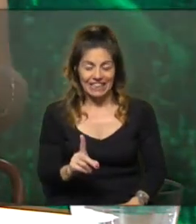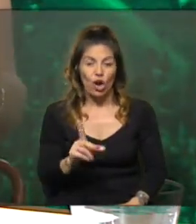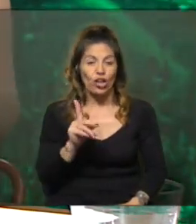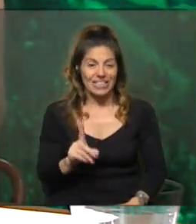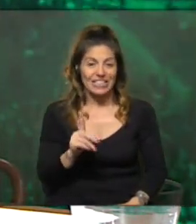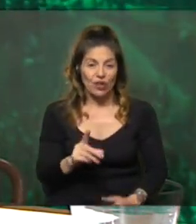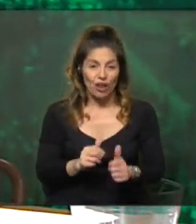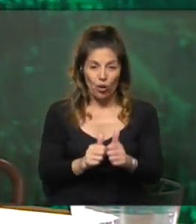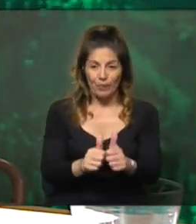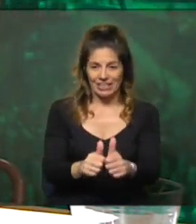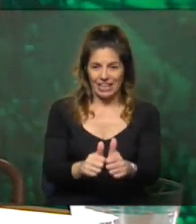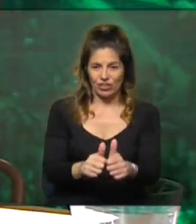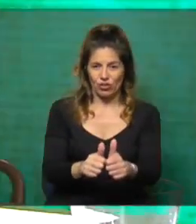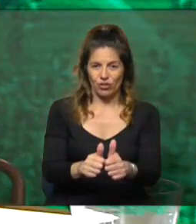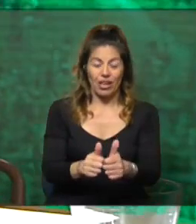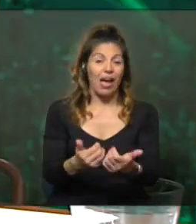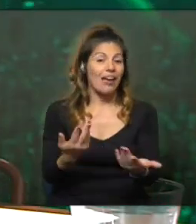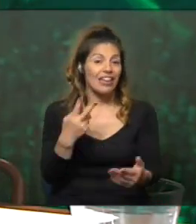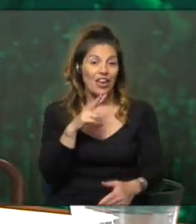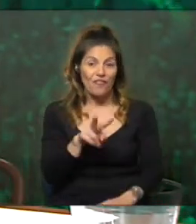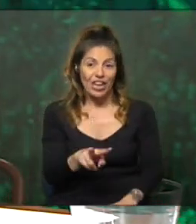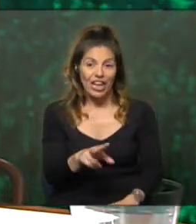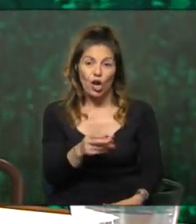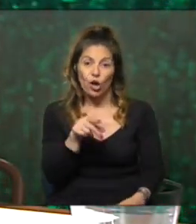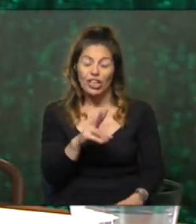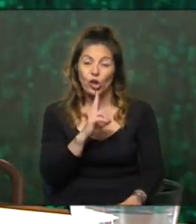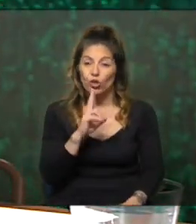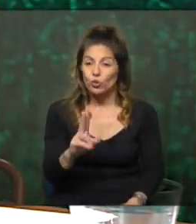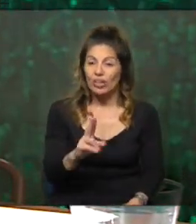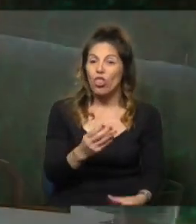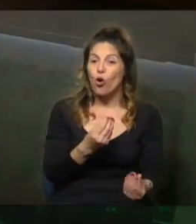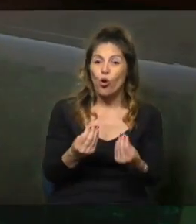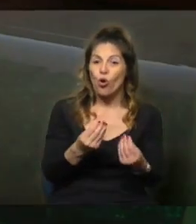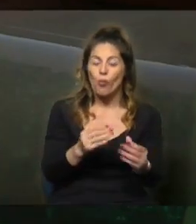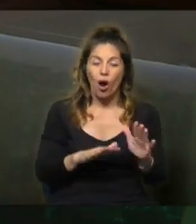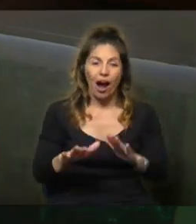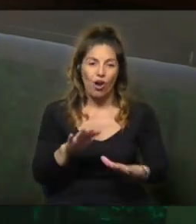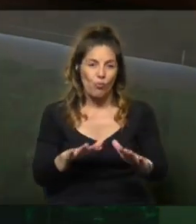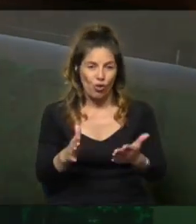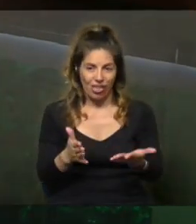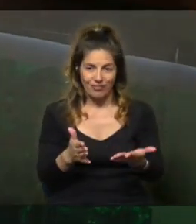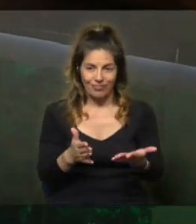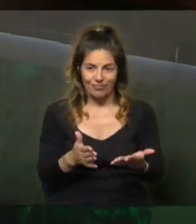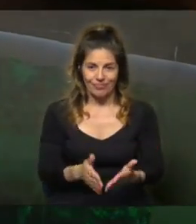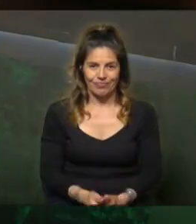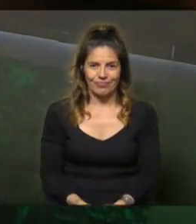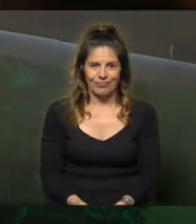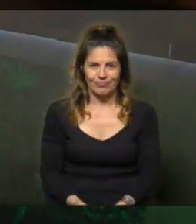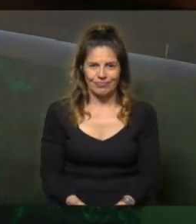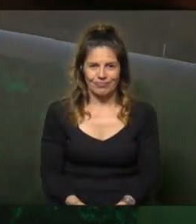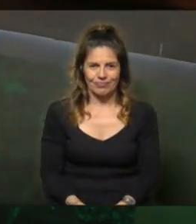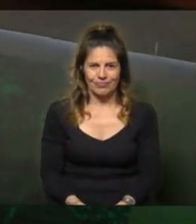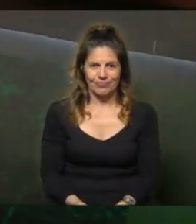acompañando este bueno hay que ver entonces con estos resultados como acomodan el cuerpo no